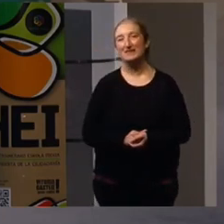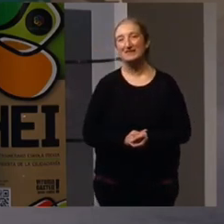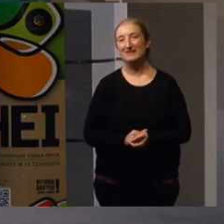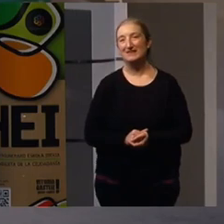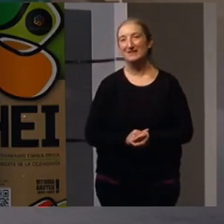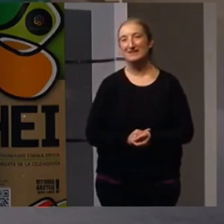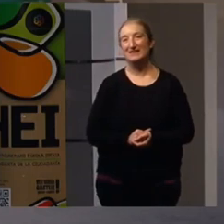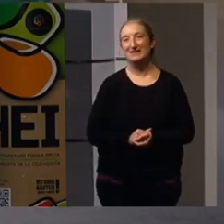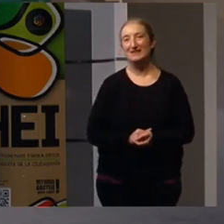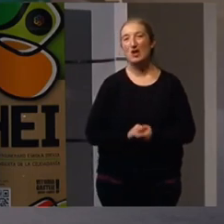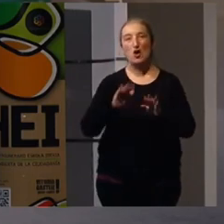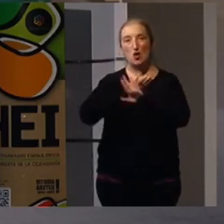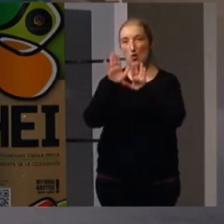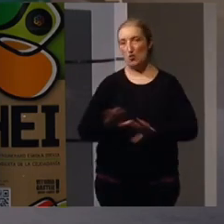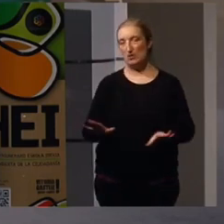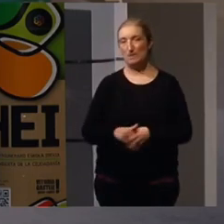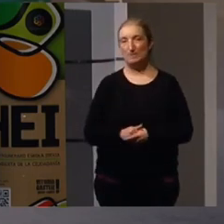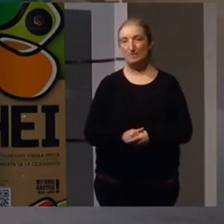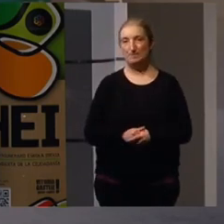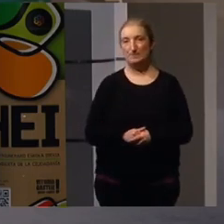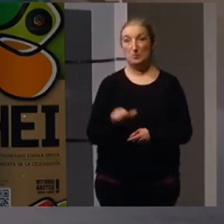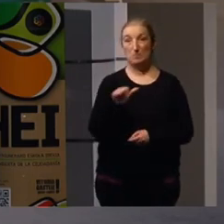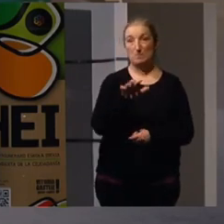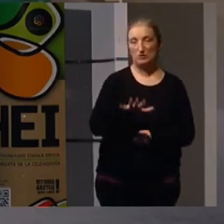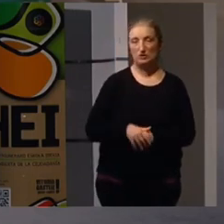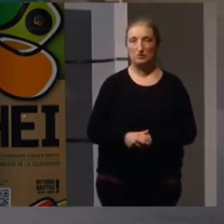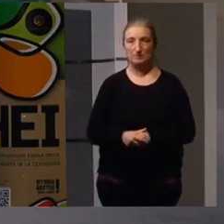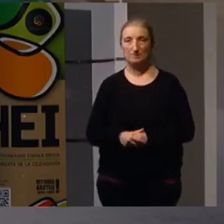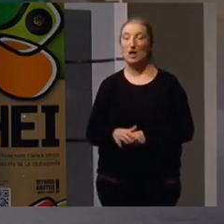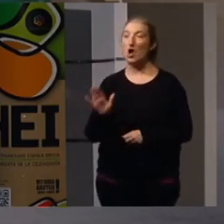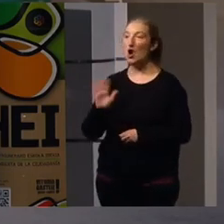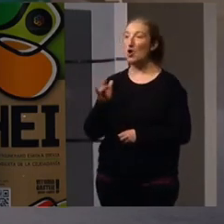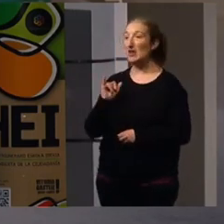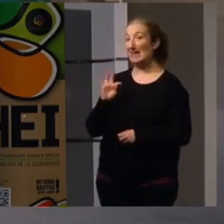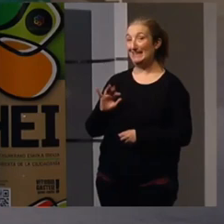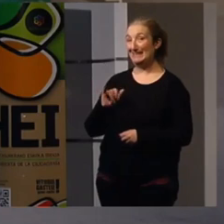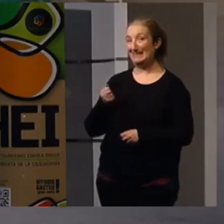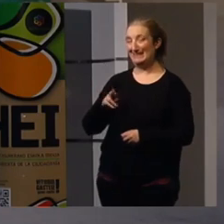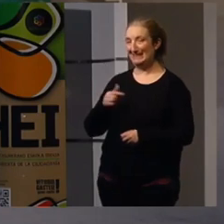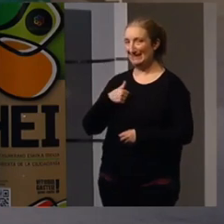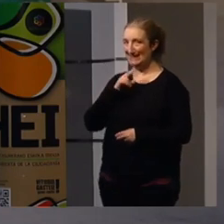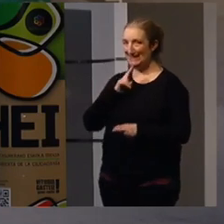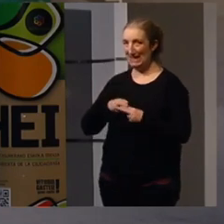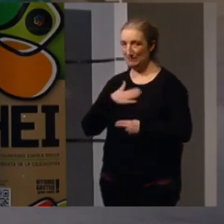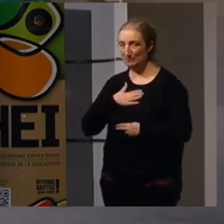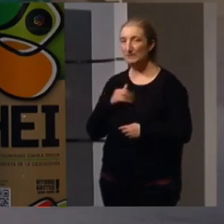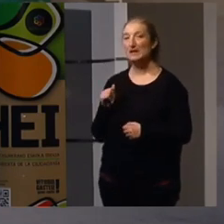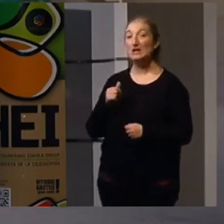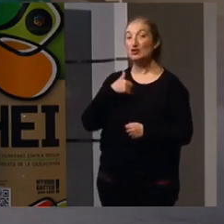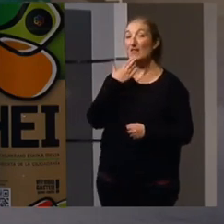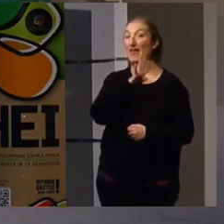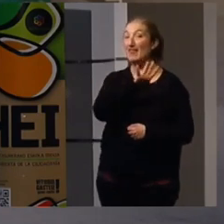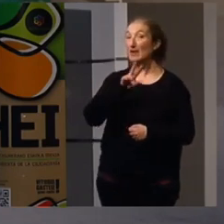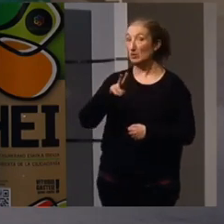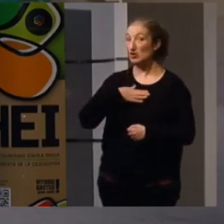derrapando. Venga, la última. Son menos cinco. Gracias. Hola, soy Itziar. Buenas tardes. Hola, Itziar. Tengo